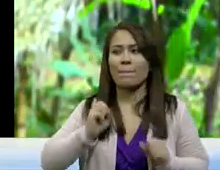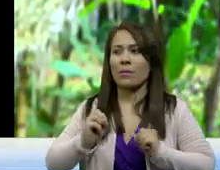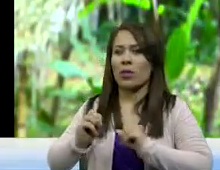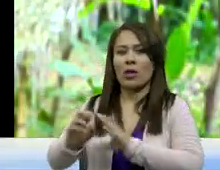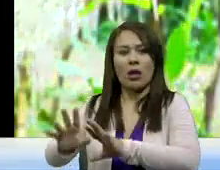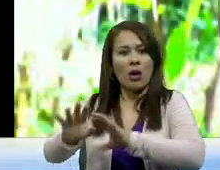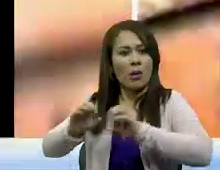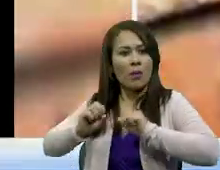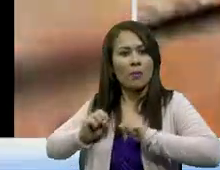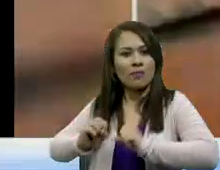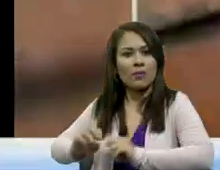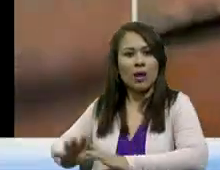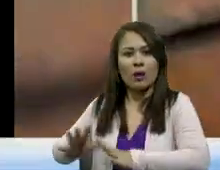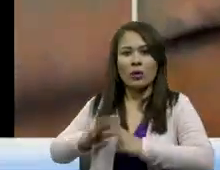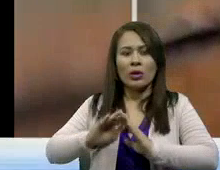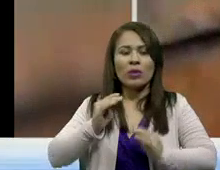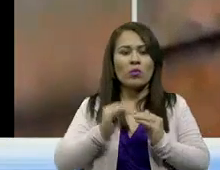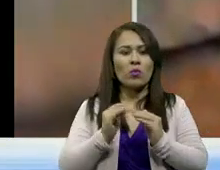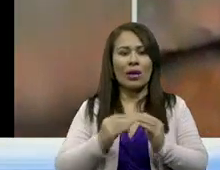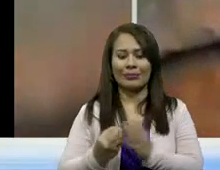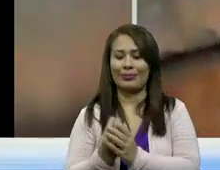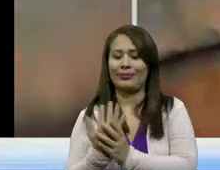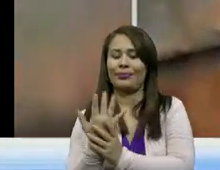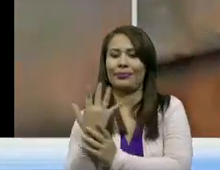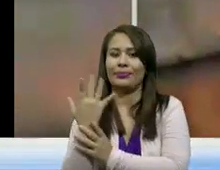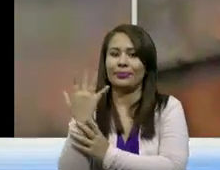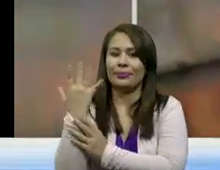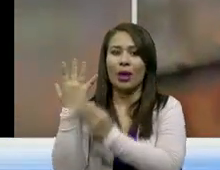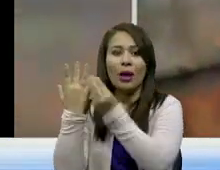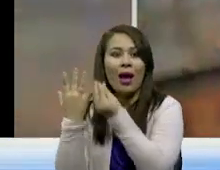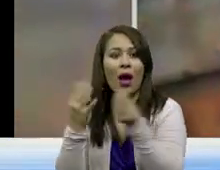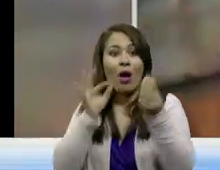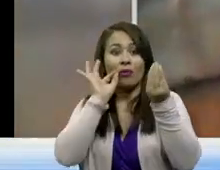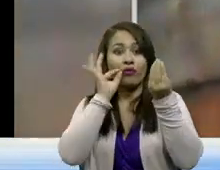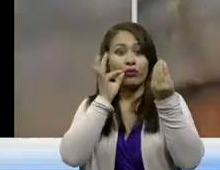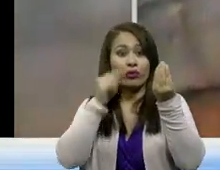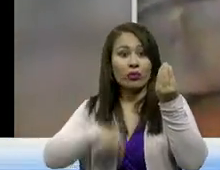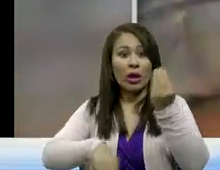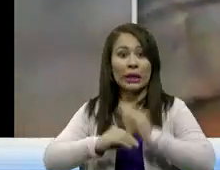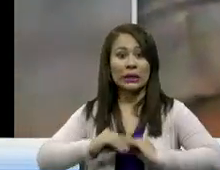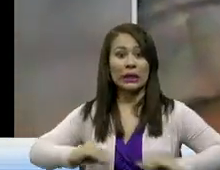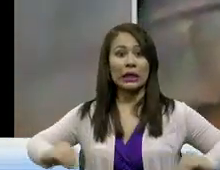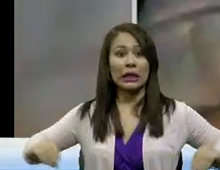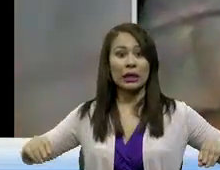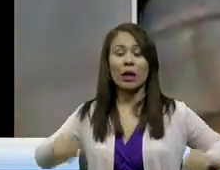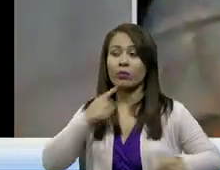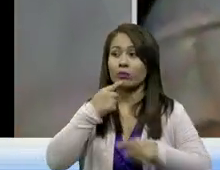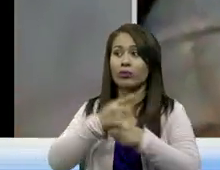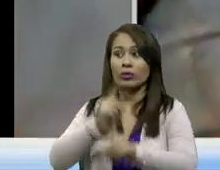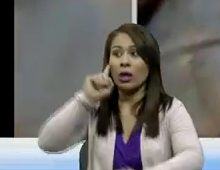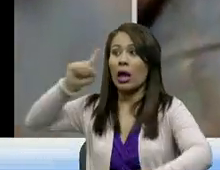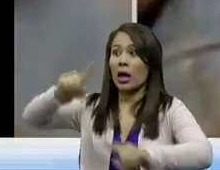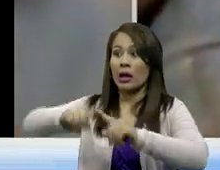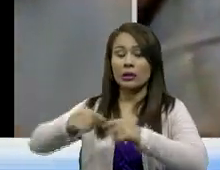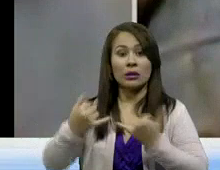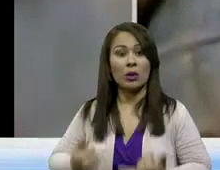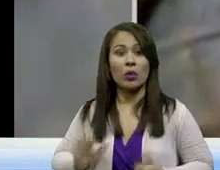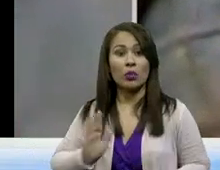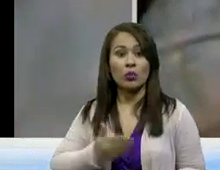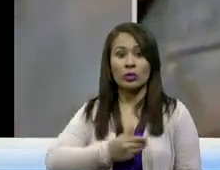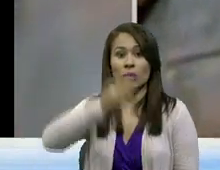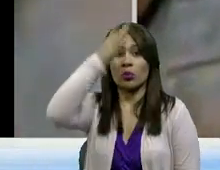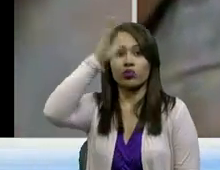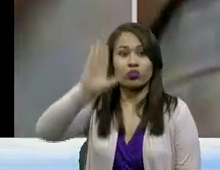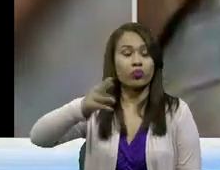daba toda la fertilidad en la tierra, daba producción a la tierra. Por eso hasta ahora hay nuestra cultura en Shuar,